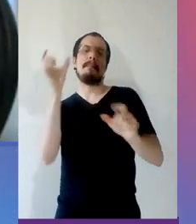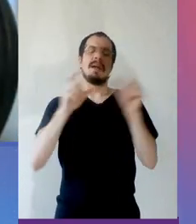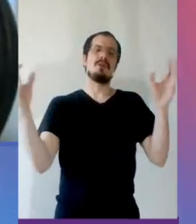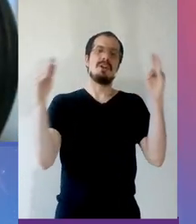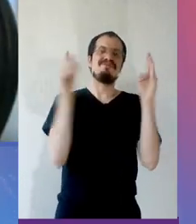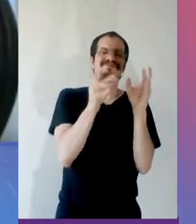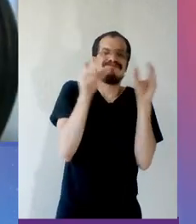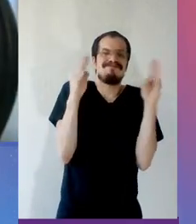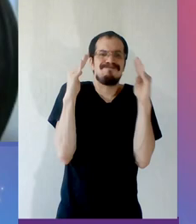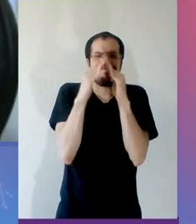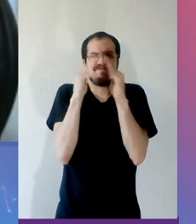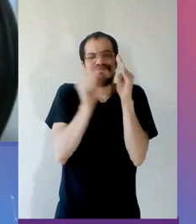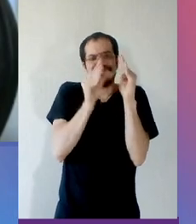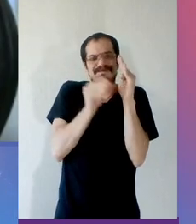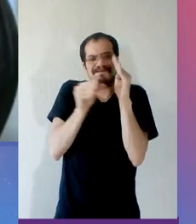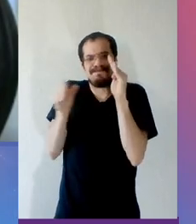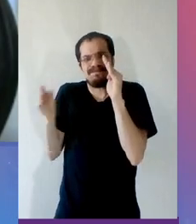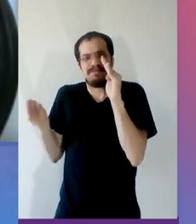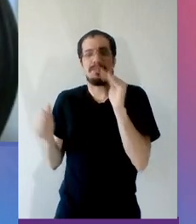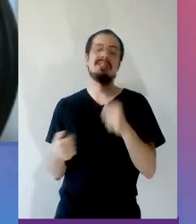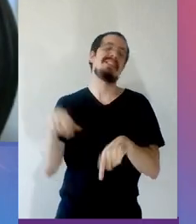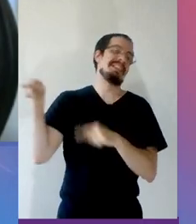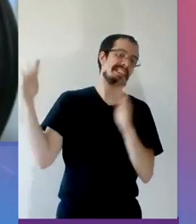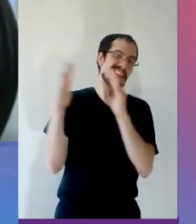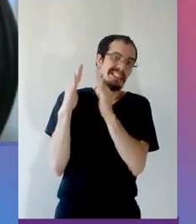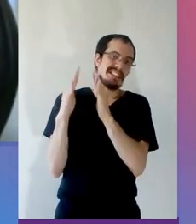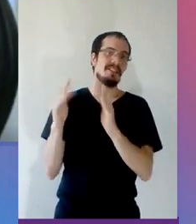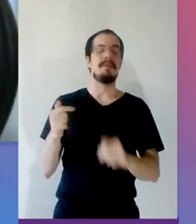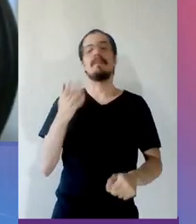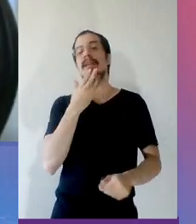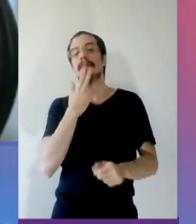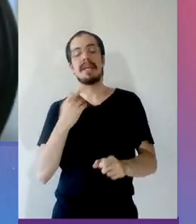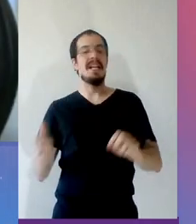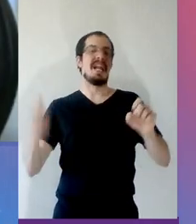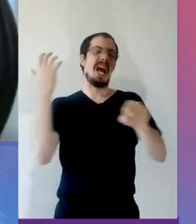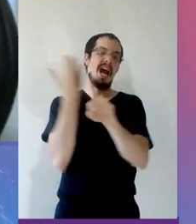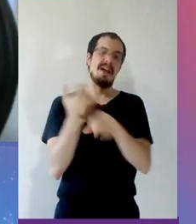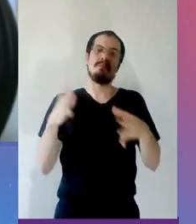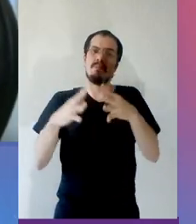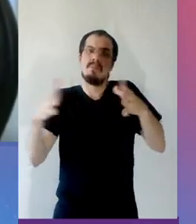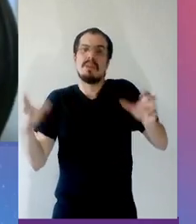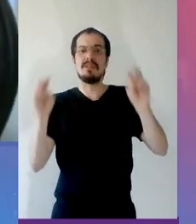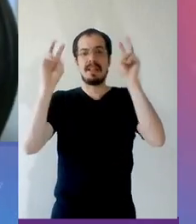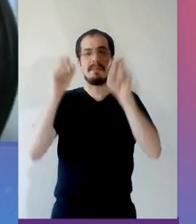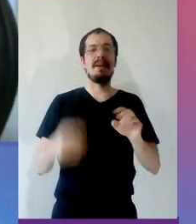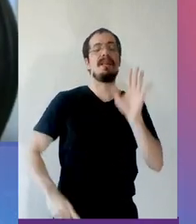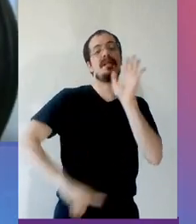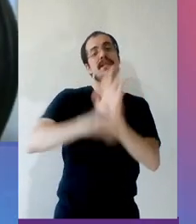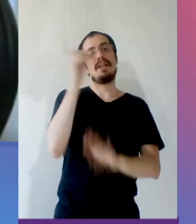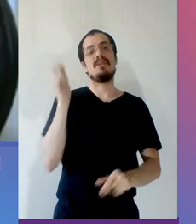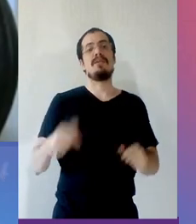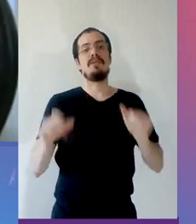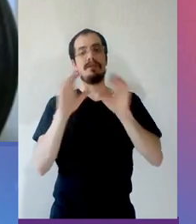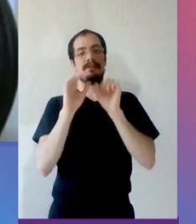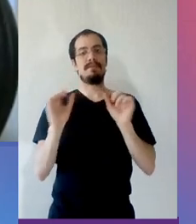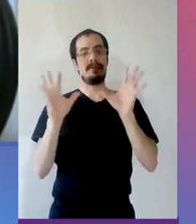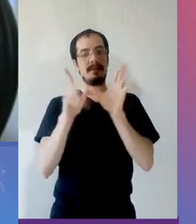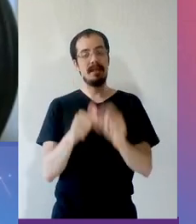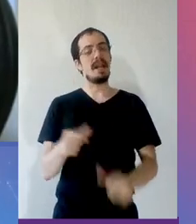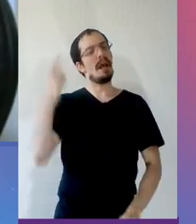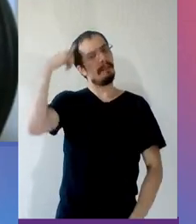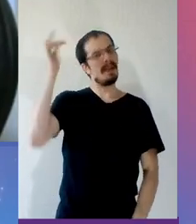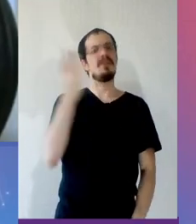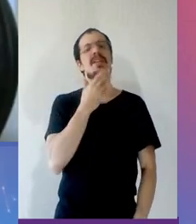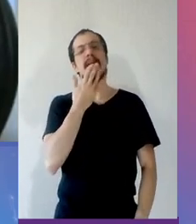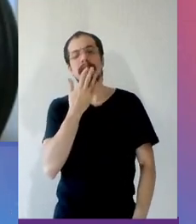los determinantes sociales del desarrollo infantil temprano. Sin embargo, quisiera resaltar que además de todo esto, los